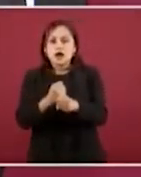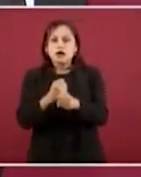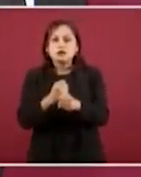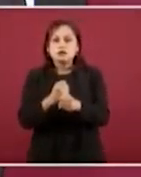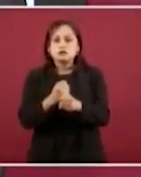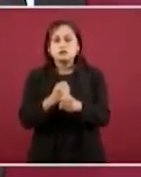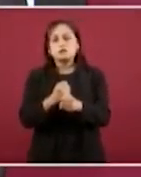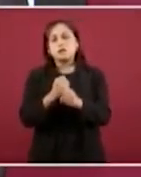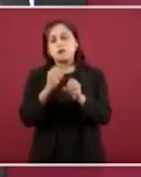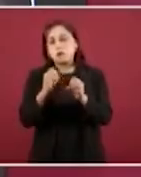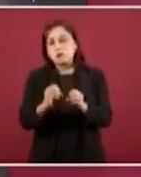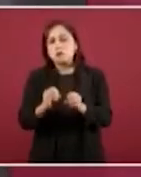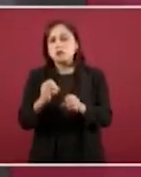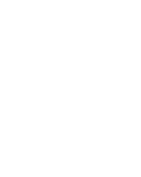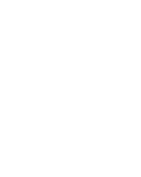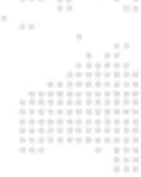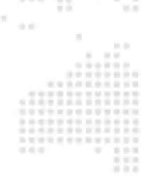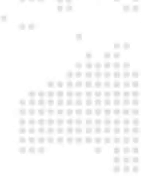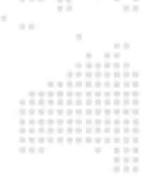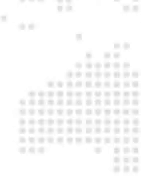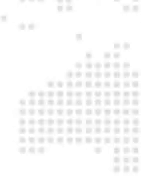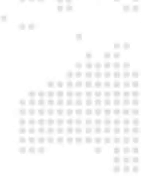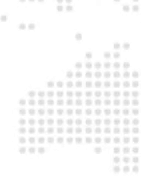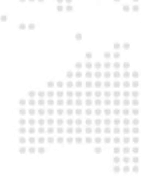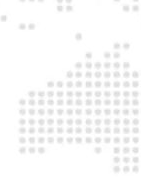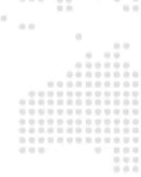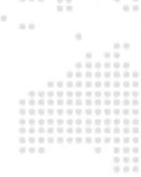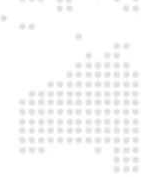50 de 50 años